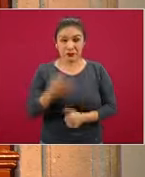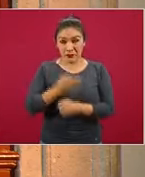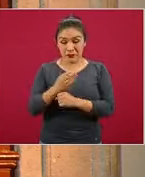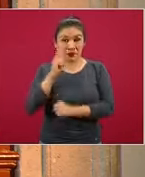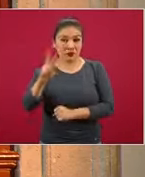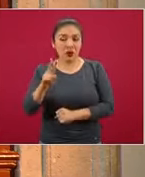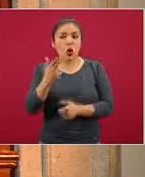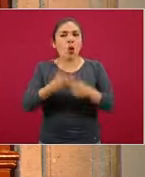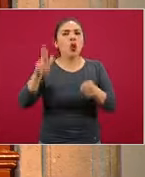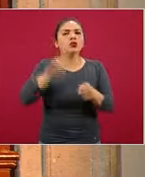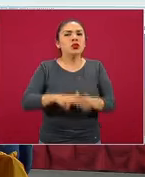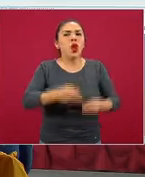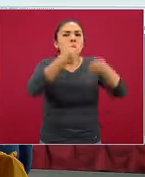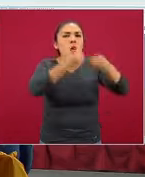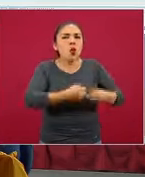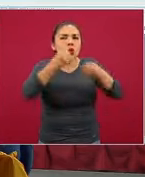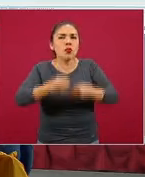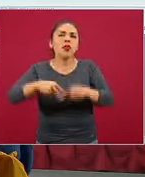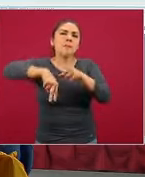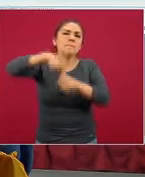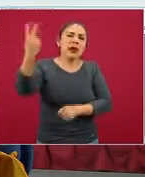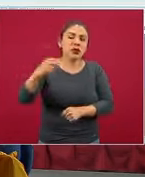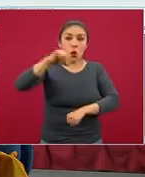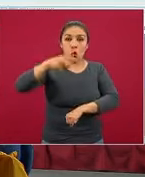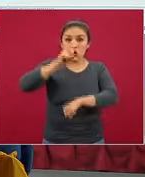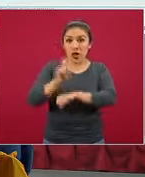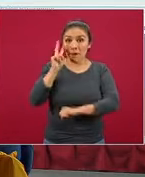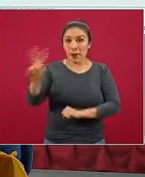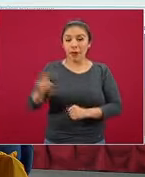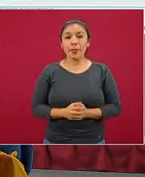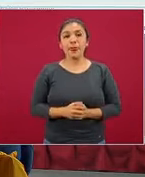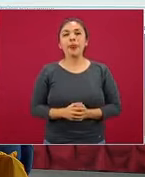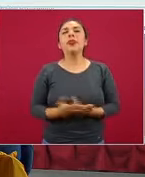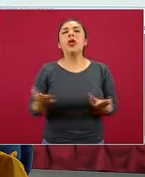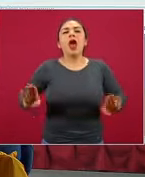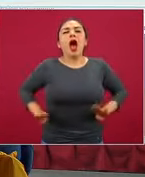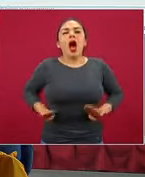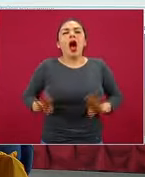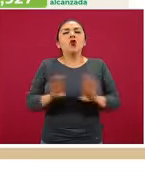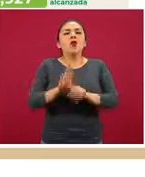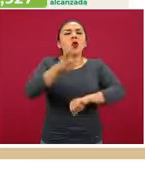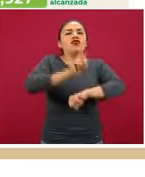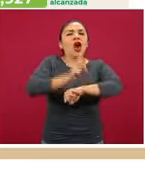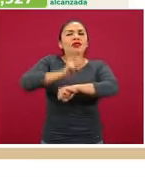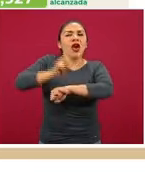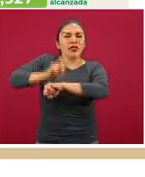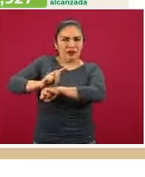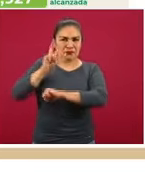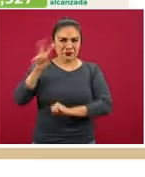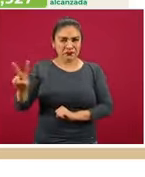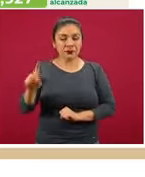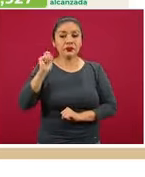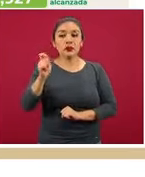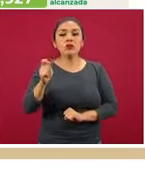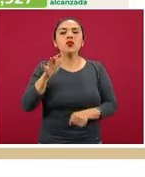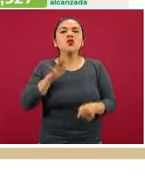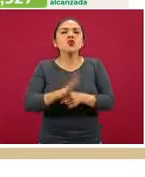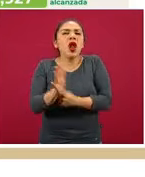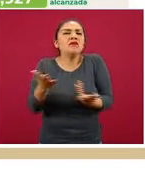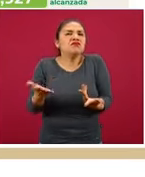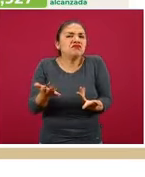la disponibilidad hospitalaria. Hoy día toca la gráfica para ver el comportamiento diario y, por lo tanto, cuál es la